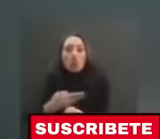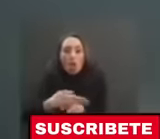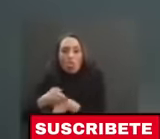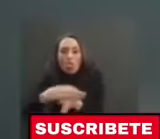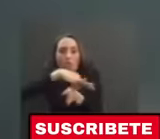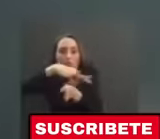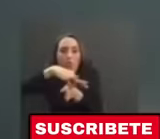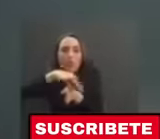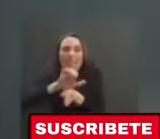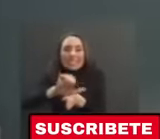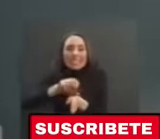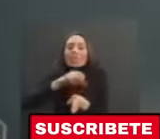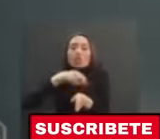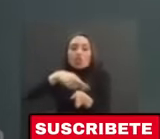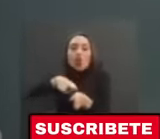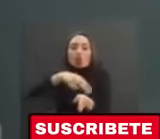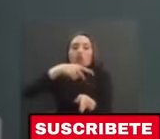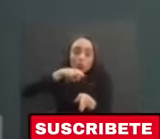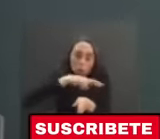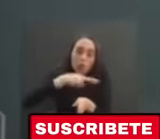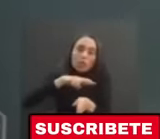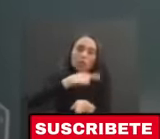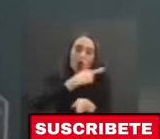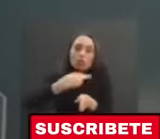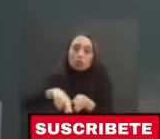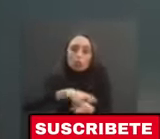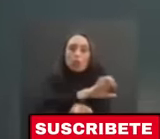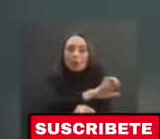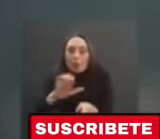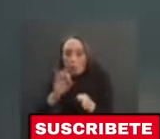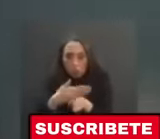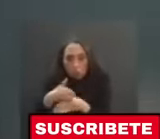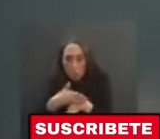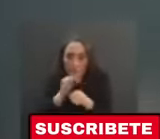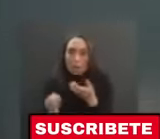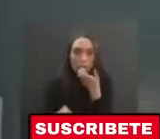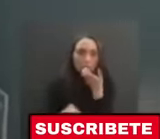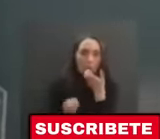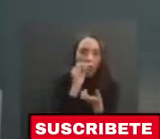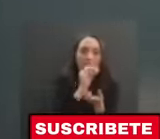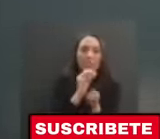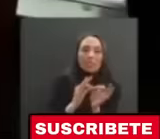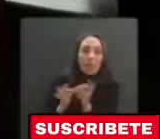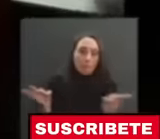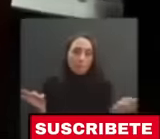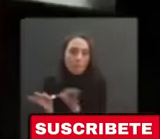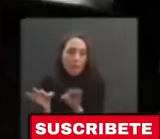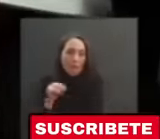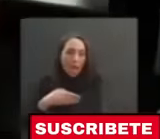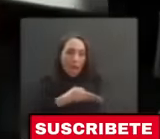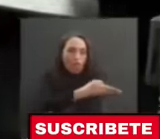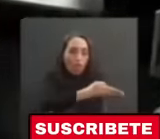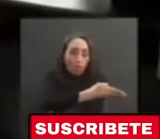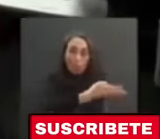fiscalizar. Demarcación 303, distancia 95 millas náuticas, se procede a la investigación de los contactos.